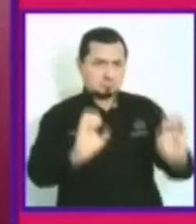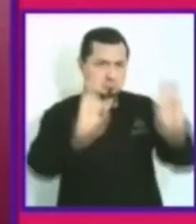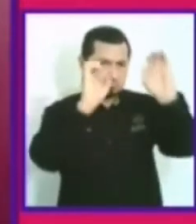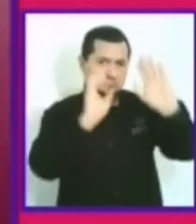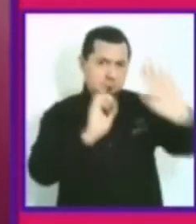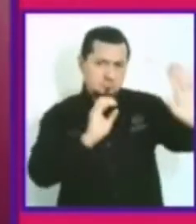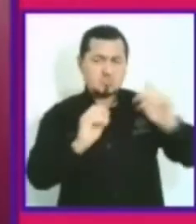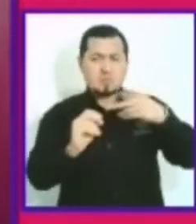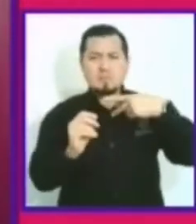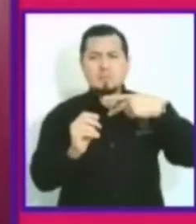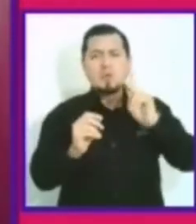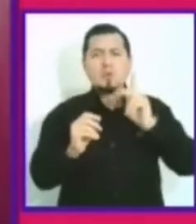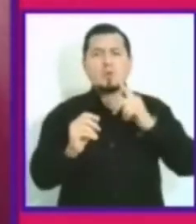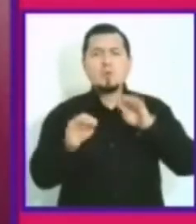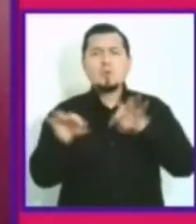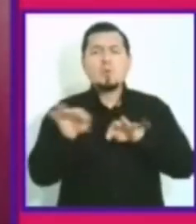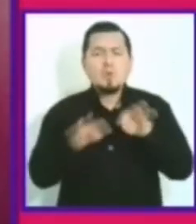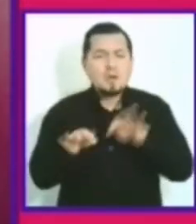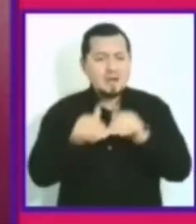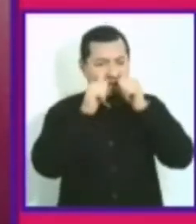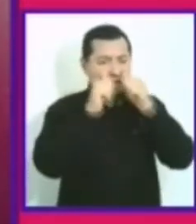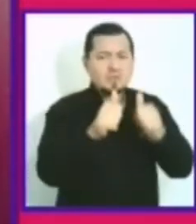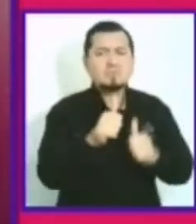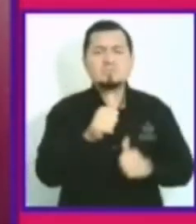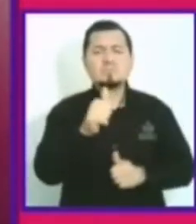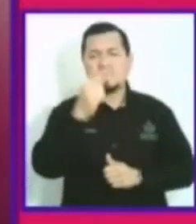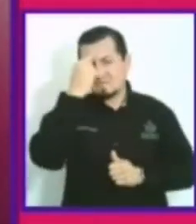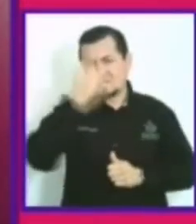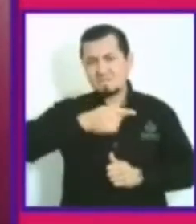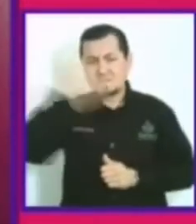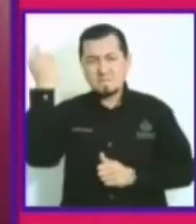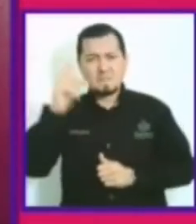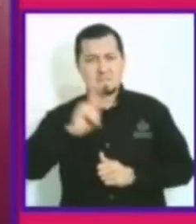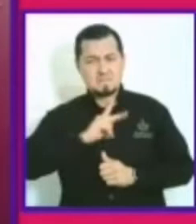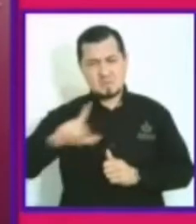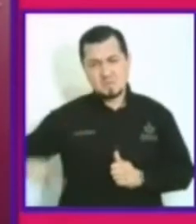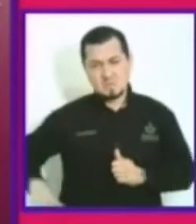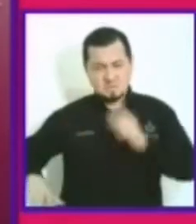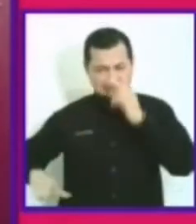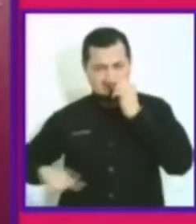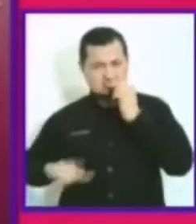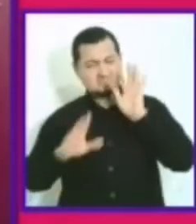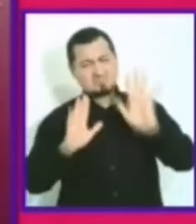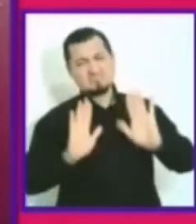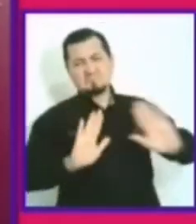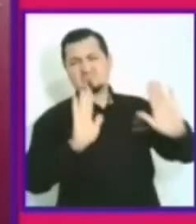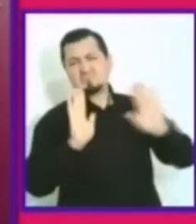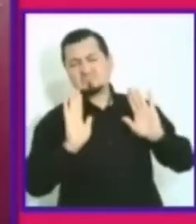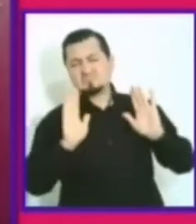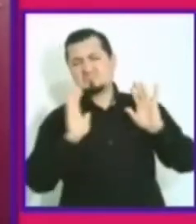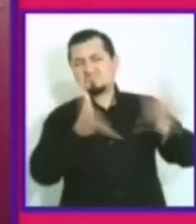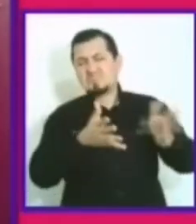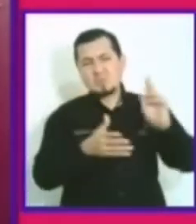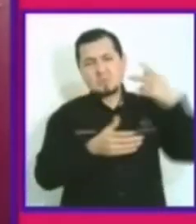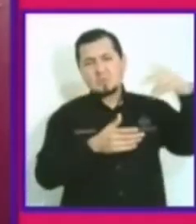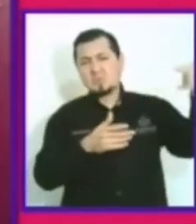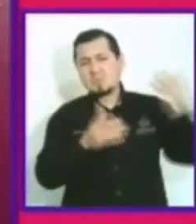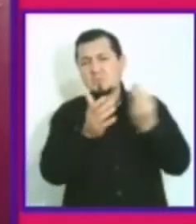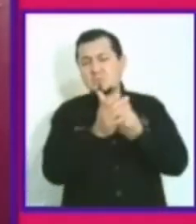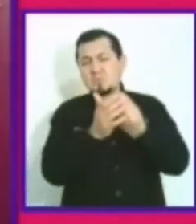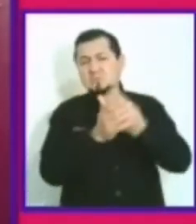voltearla ver qué fácil hubiera sido para el gobernador dejar este edificio tirado abandonado descuidado cómo estaba